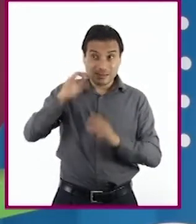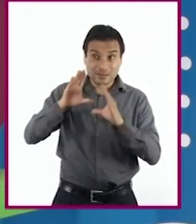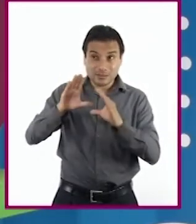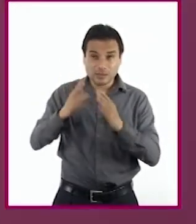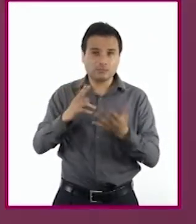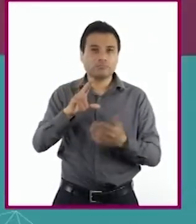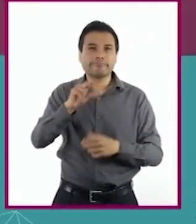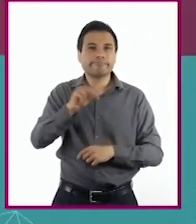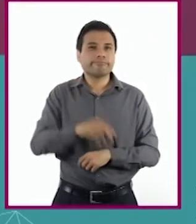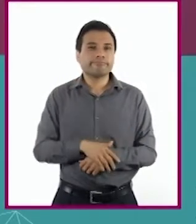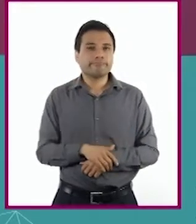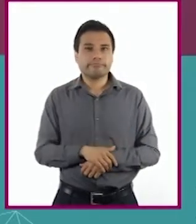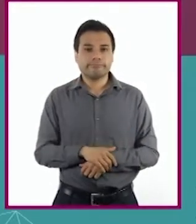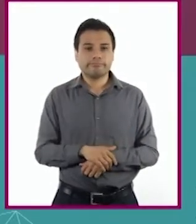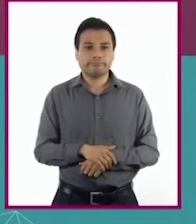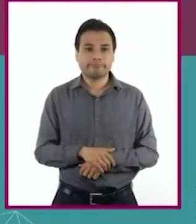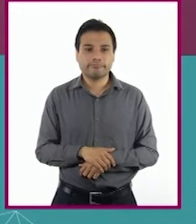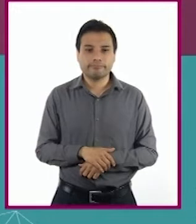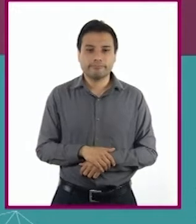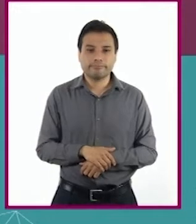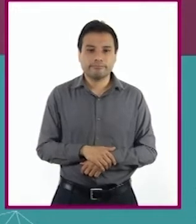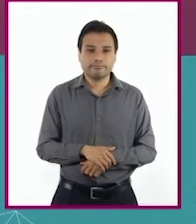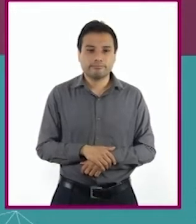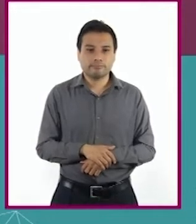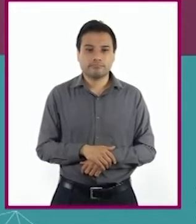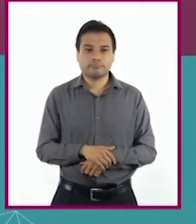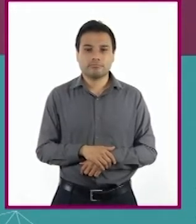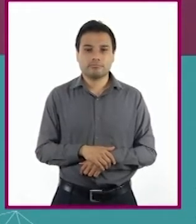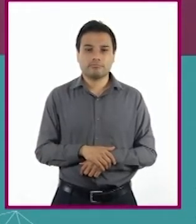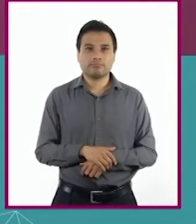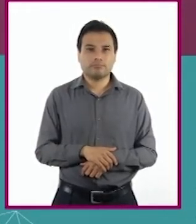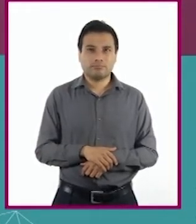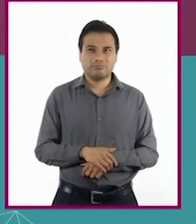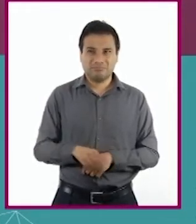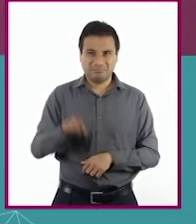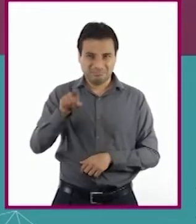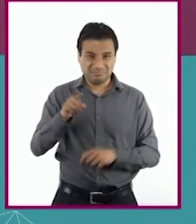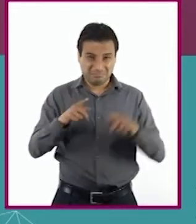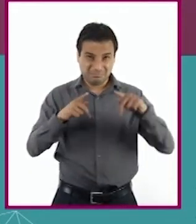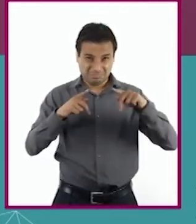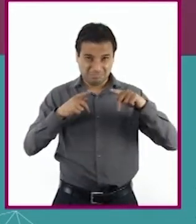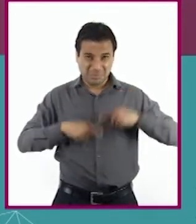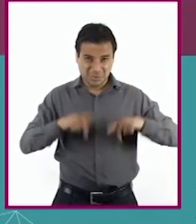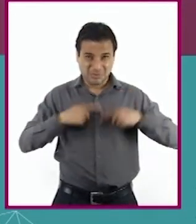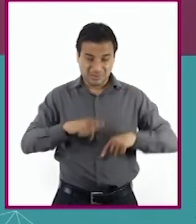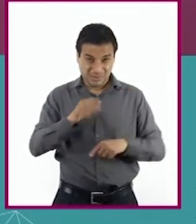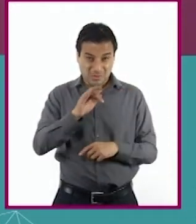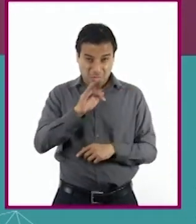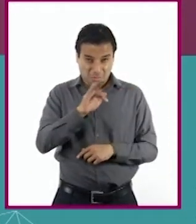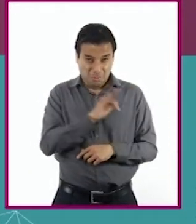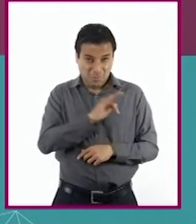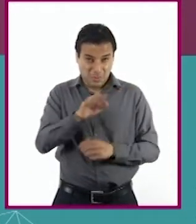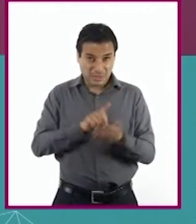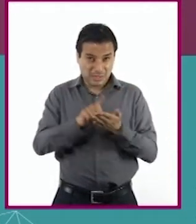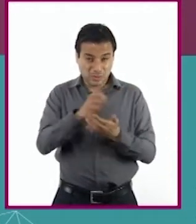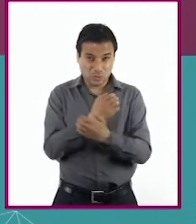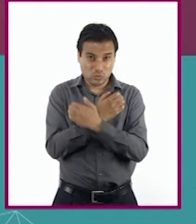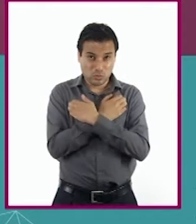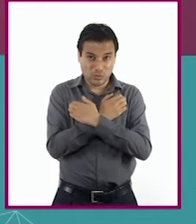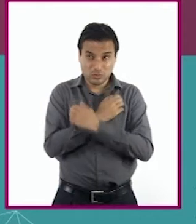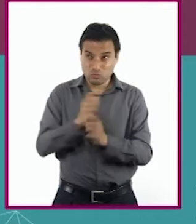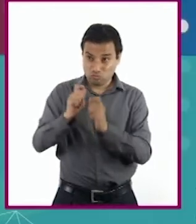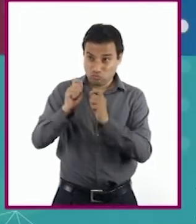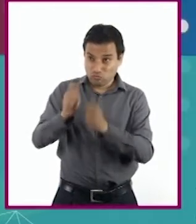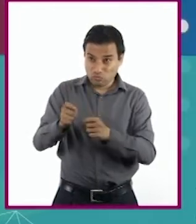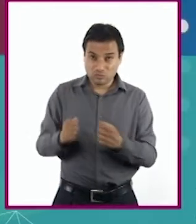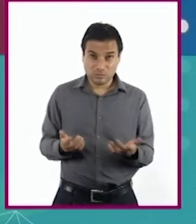su cultura. En realidad, ¿podían ejercer el derecho a la educación si no comprendían la lengua en la que se les